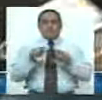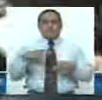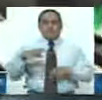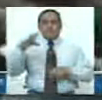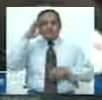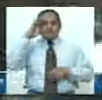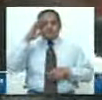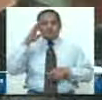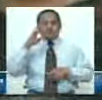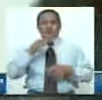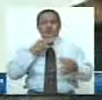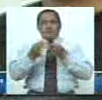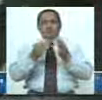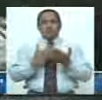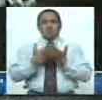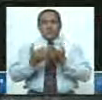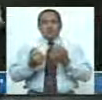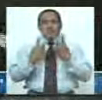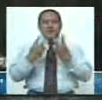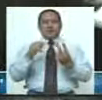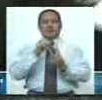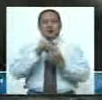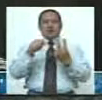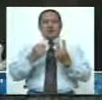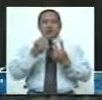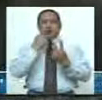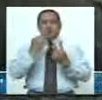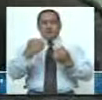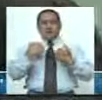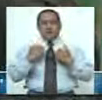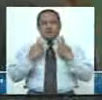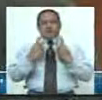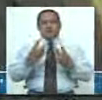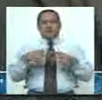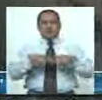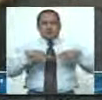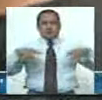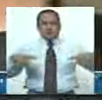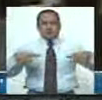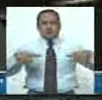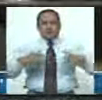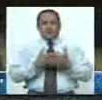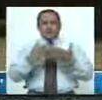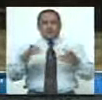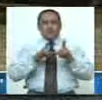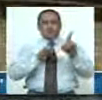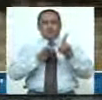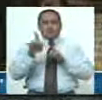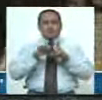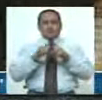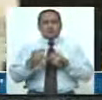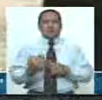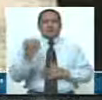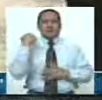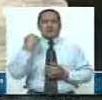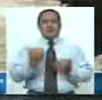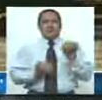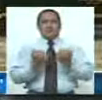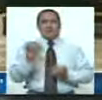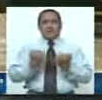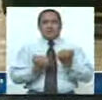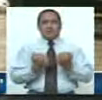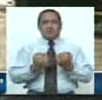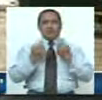policía comprobó pues que estos hombres portaban este equipo en la parte trasera del